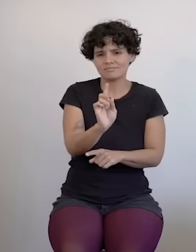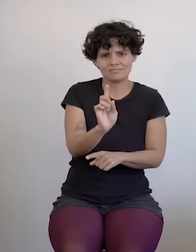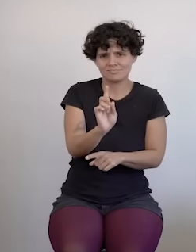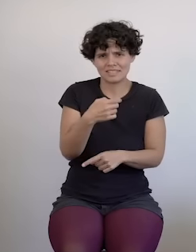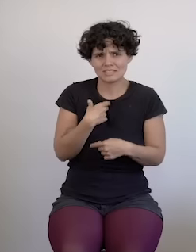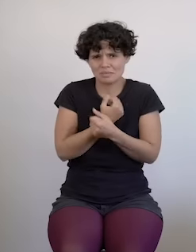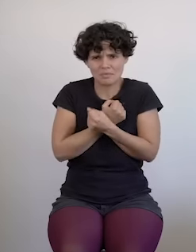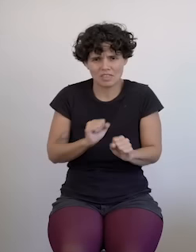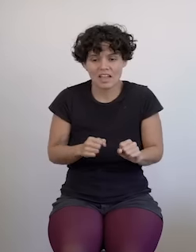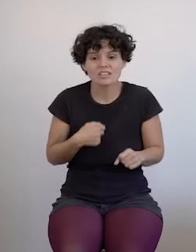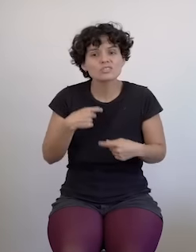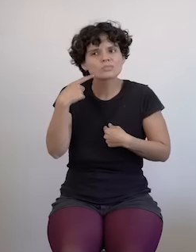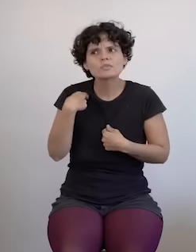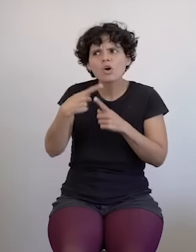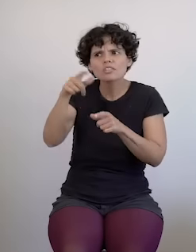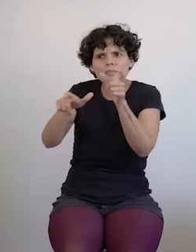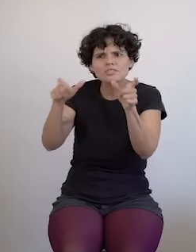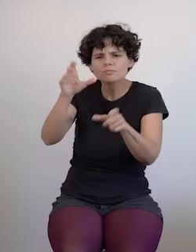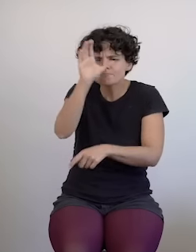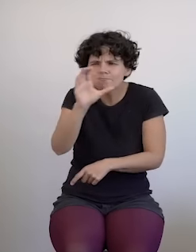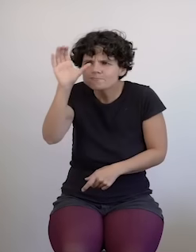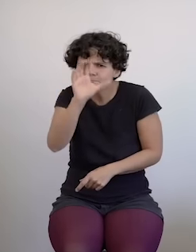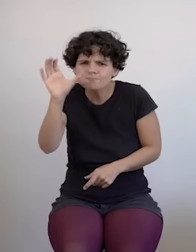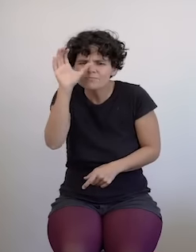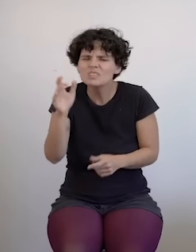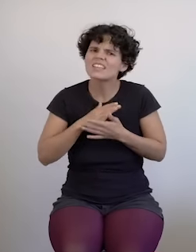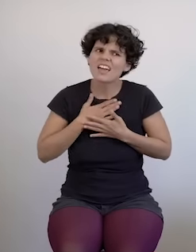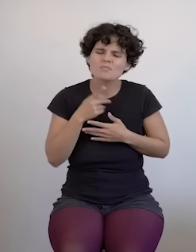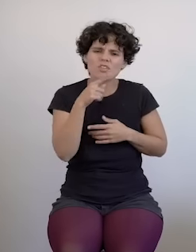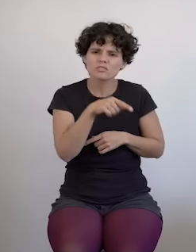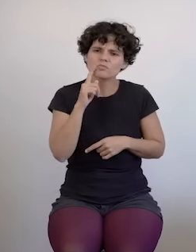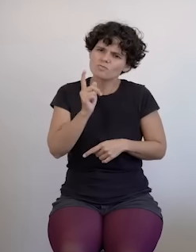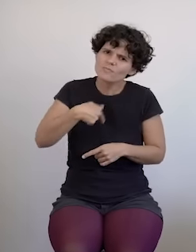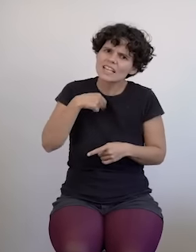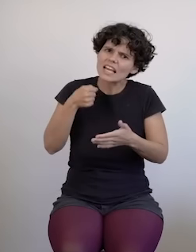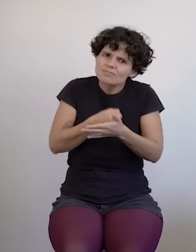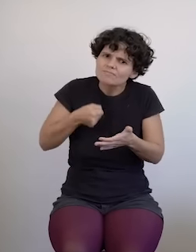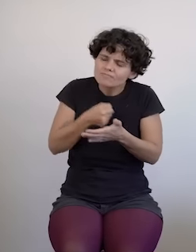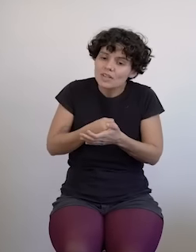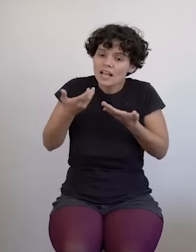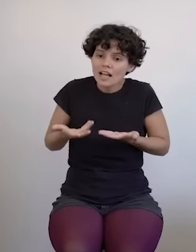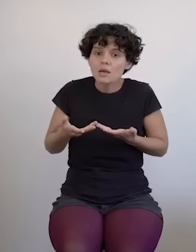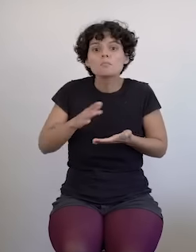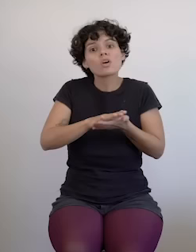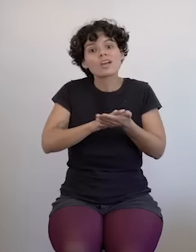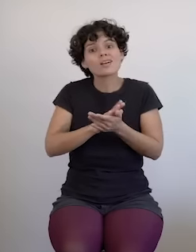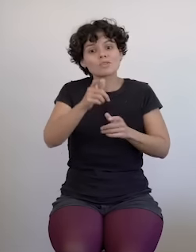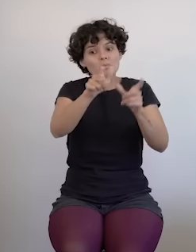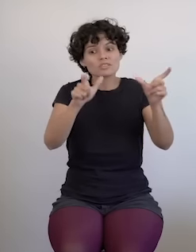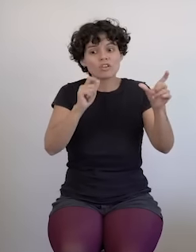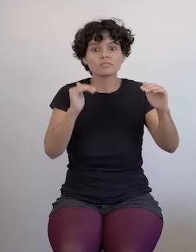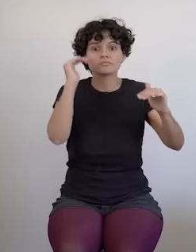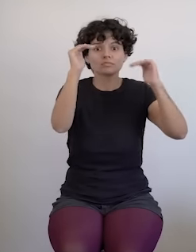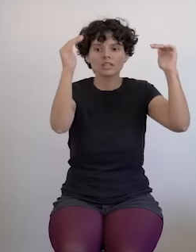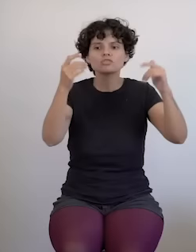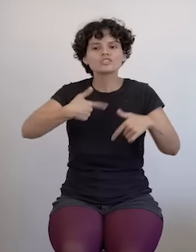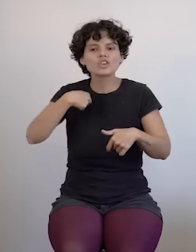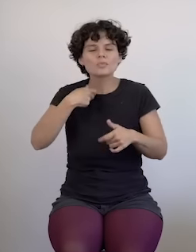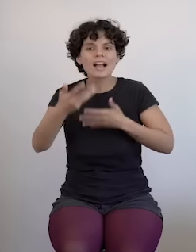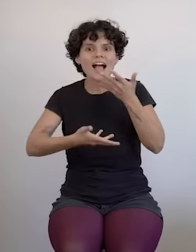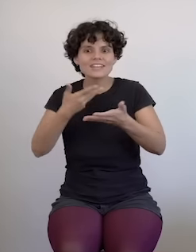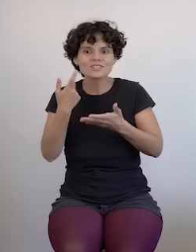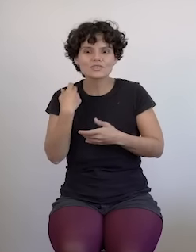Pombo y caja. Y yo también... Empecé a inculcar a otra gente porque era el bombo y caja y no pudimos salir de aquí porque esta es nuestra escuela. La generación de ahora, te doy un